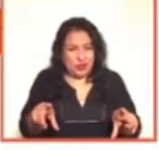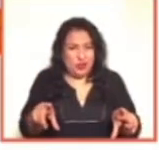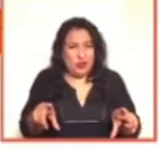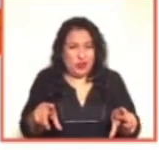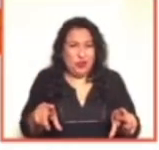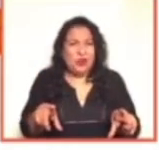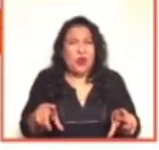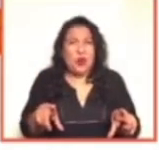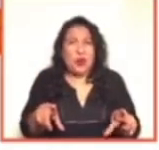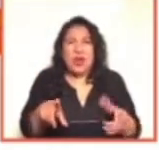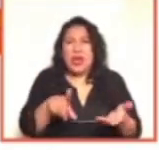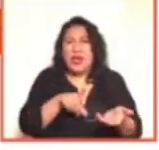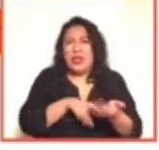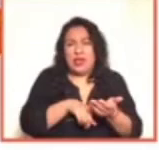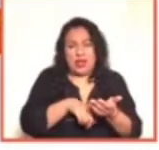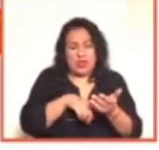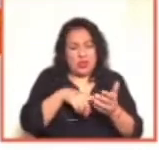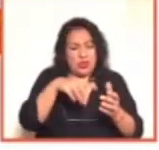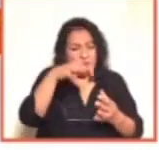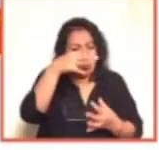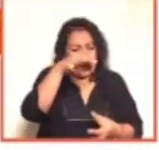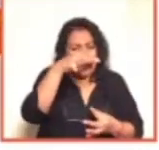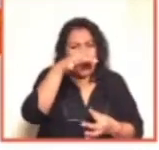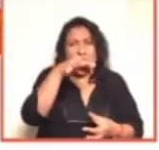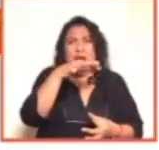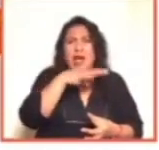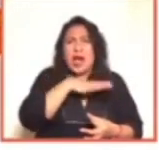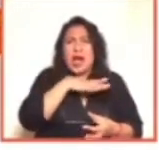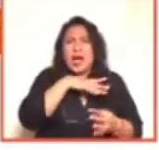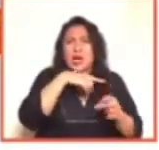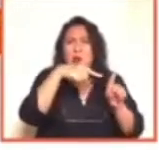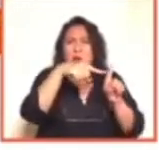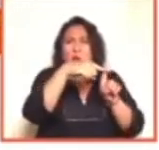en la página, pues, que tiene como estas cruces.